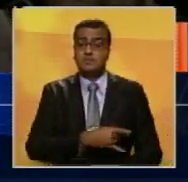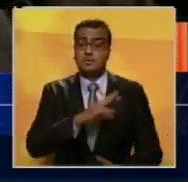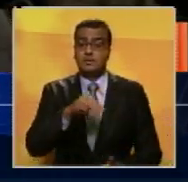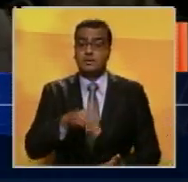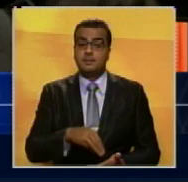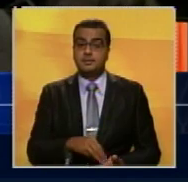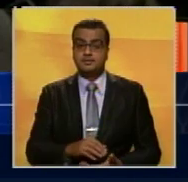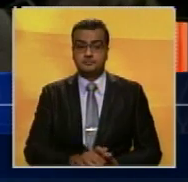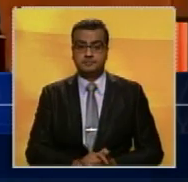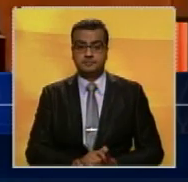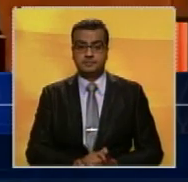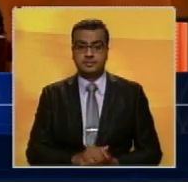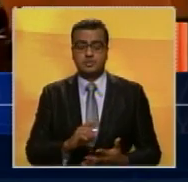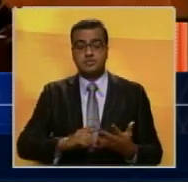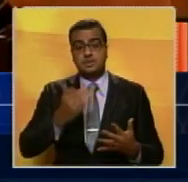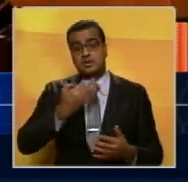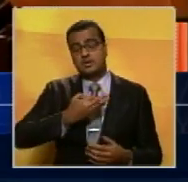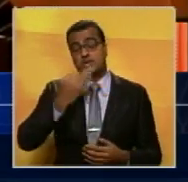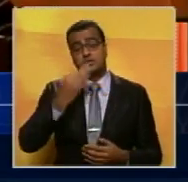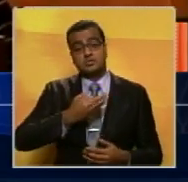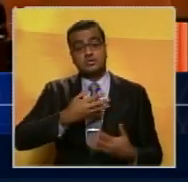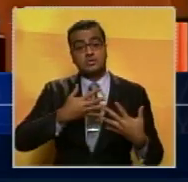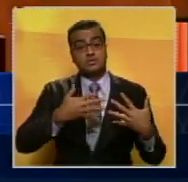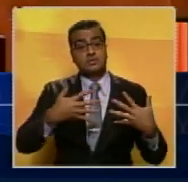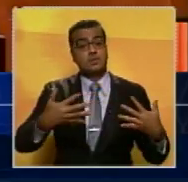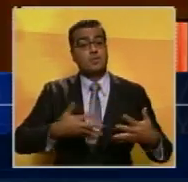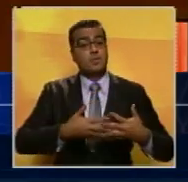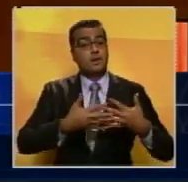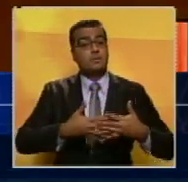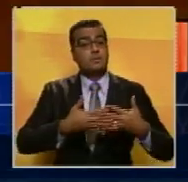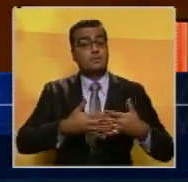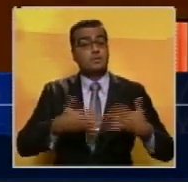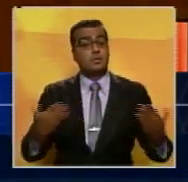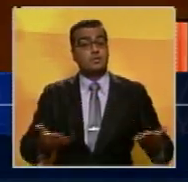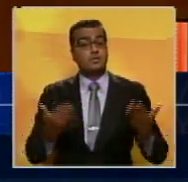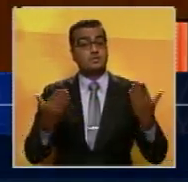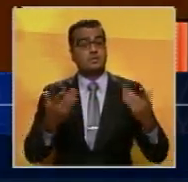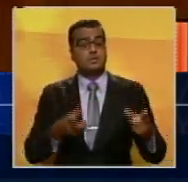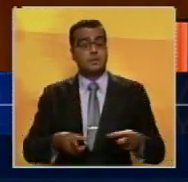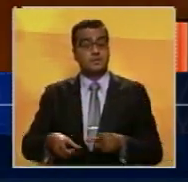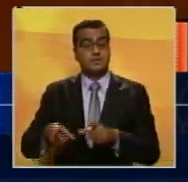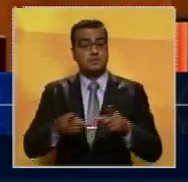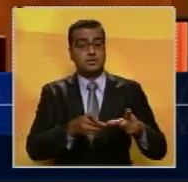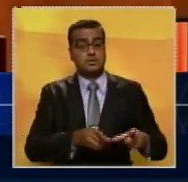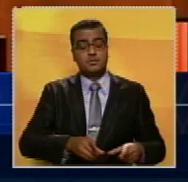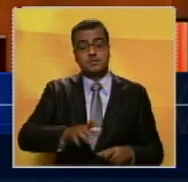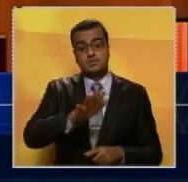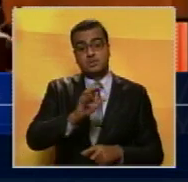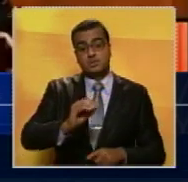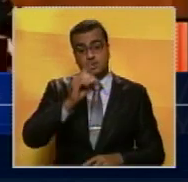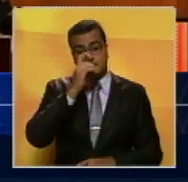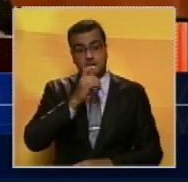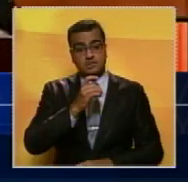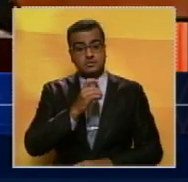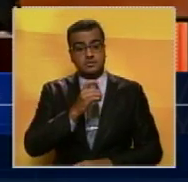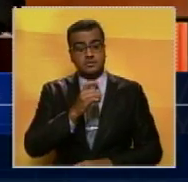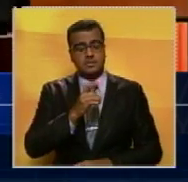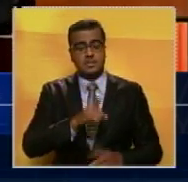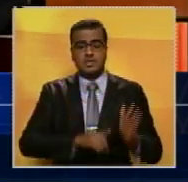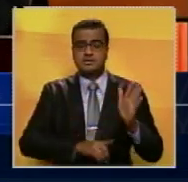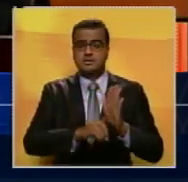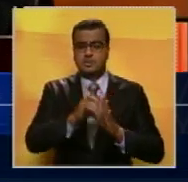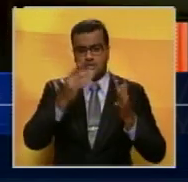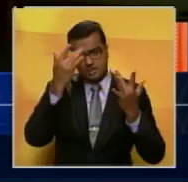Miami, galardón que reconoce su trayectoria como empresario e impulsor de la región durante 5 décadas dedicadas al